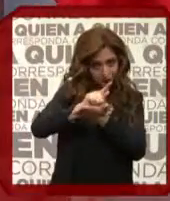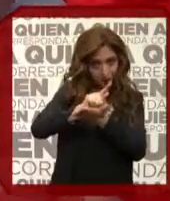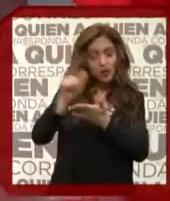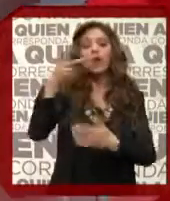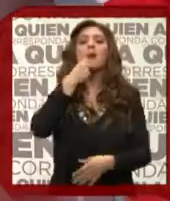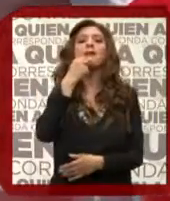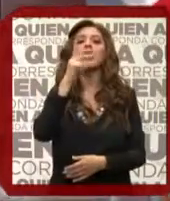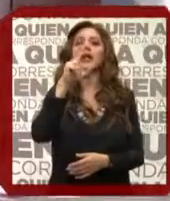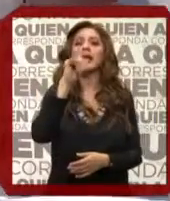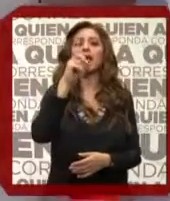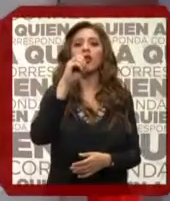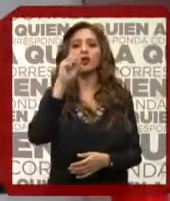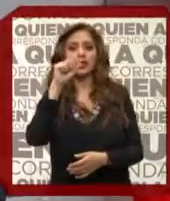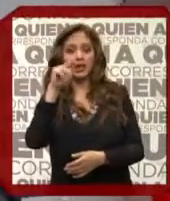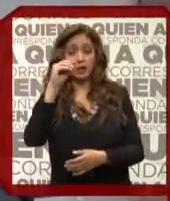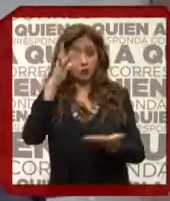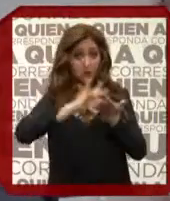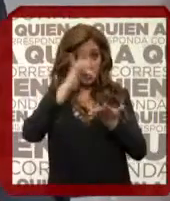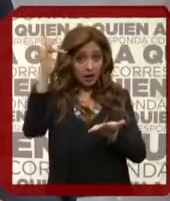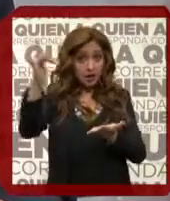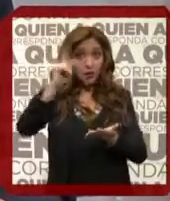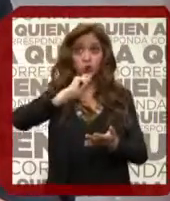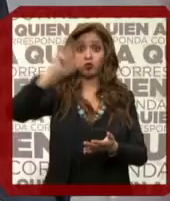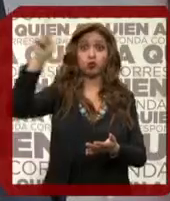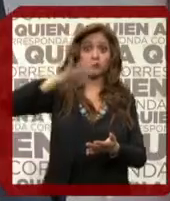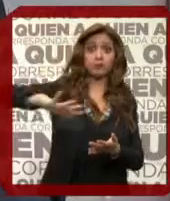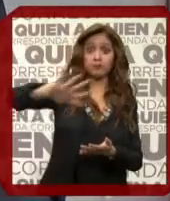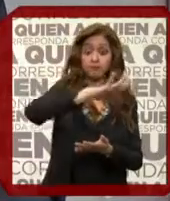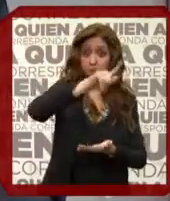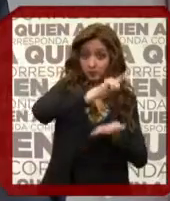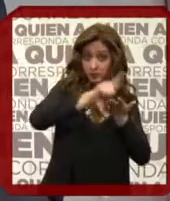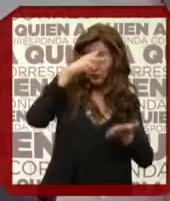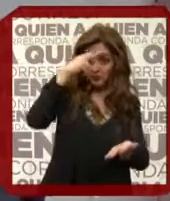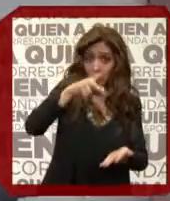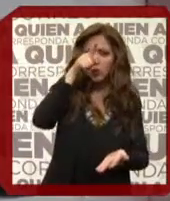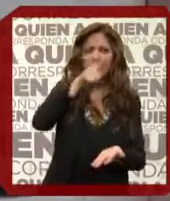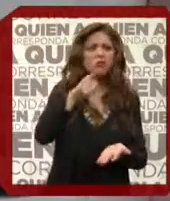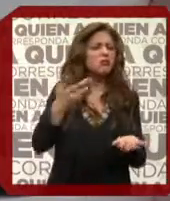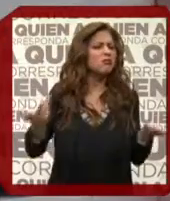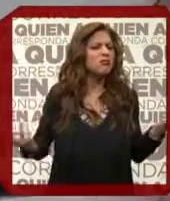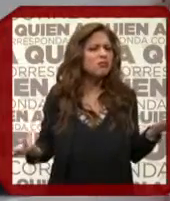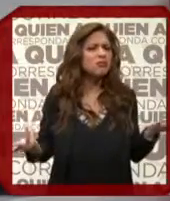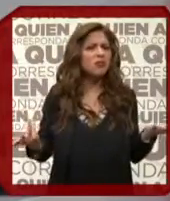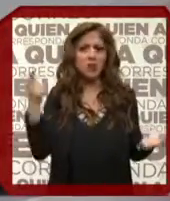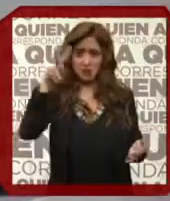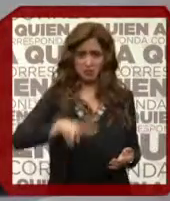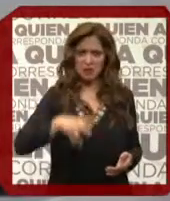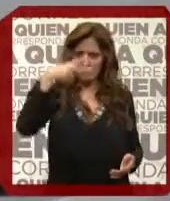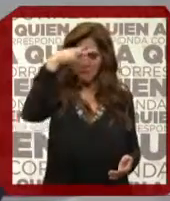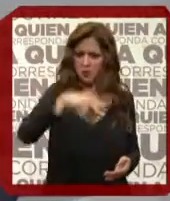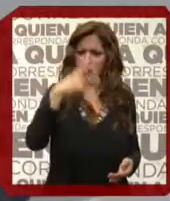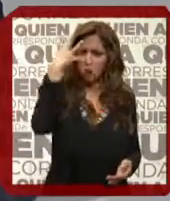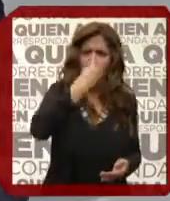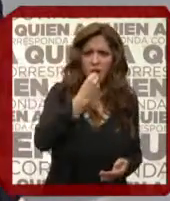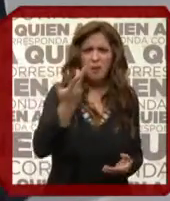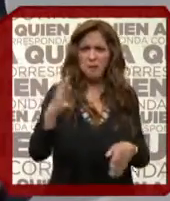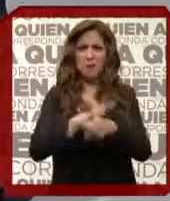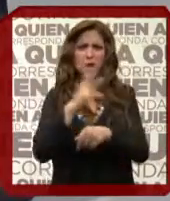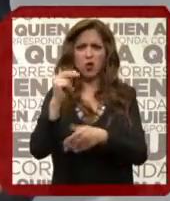Salinas, presidente de Grupo Salinas, por el éxito de esta campaña y por ese empeño en, ¿por qué no? Si México es tan hermoso, ¿por qué no lo vamos a tener